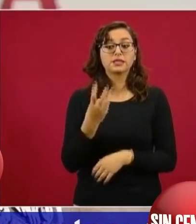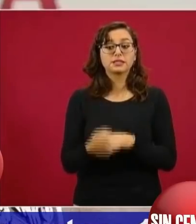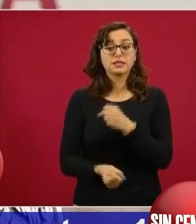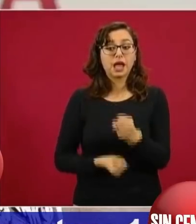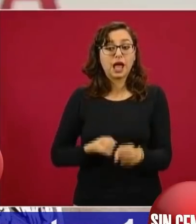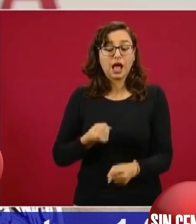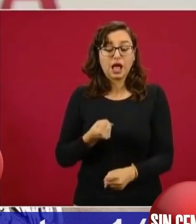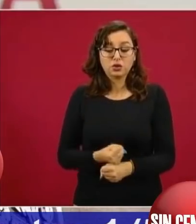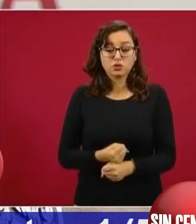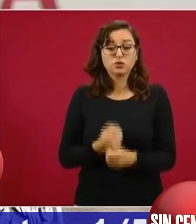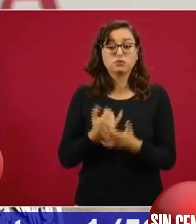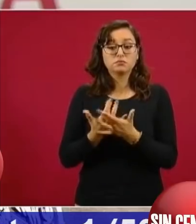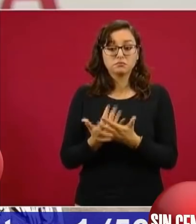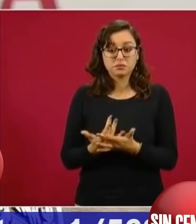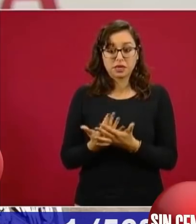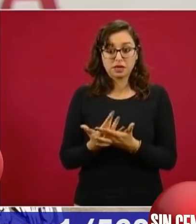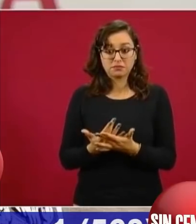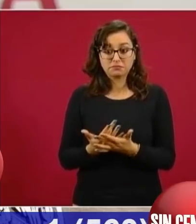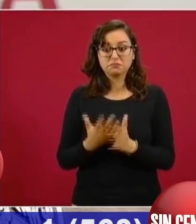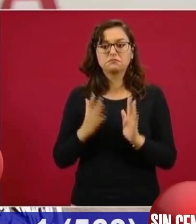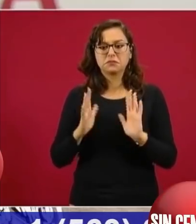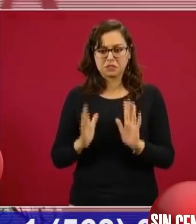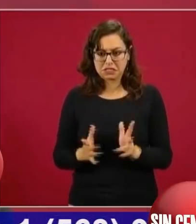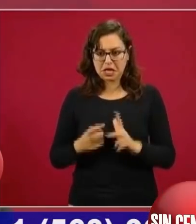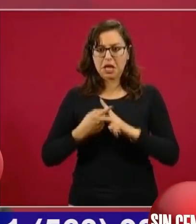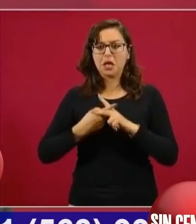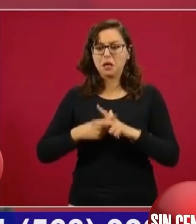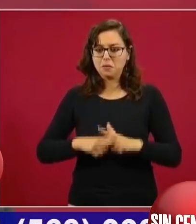Por eso ya lo estoy tratando.